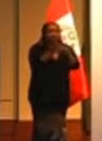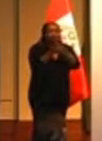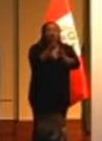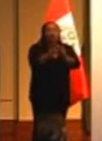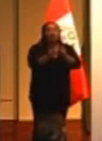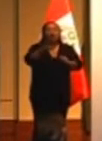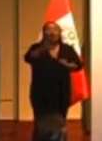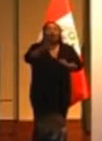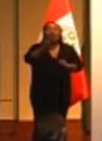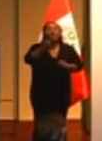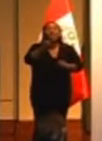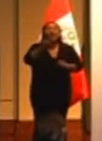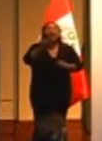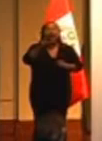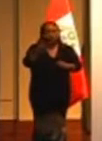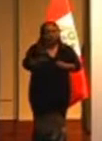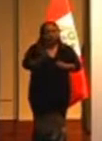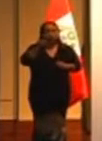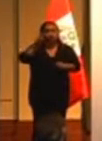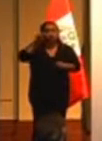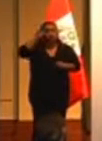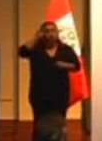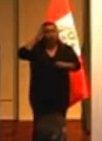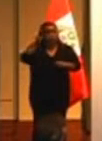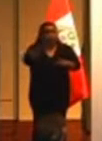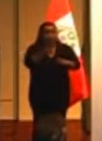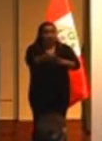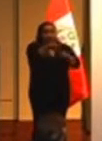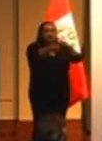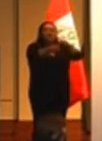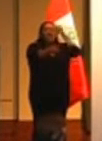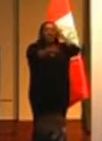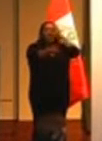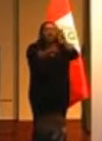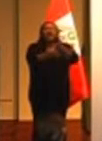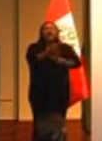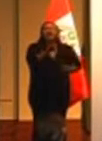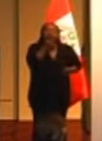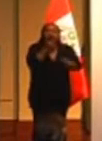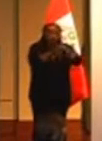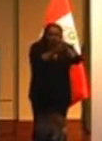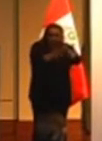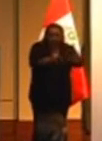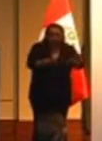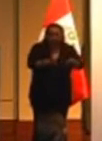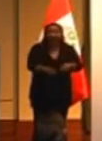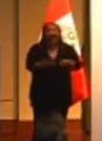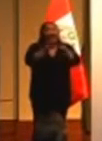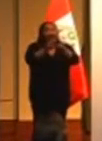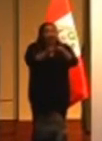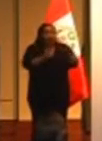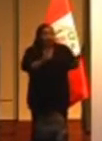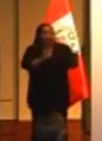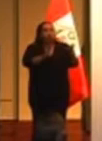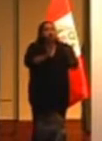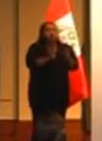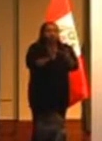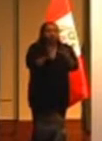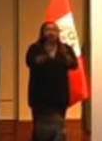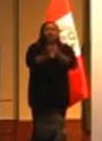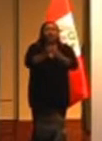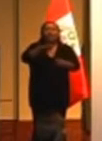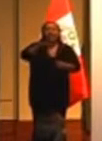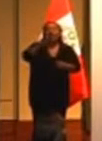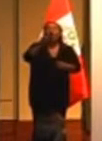señores comisarios para que ellos puedan también saber qué es lo que está pasando. Todo esto está integrado también con los